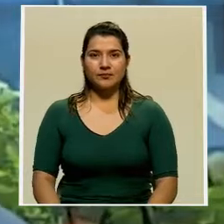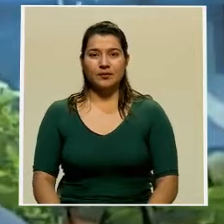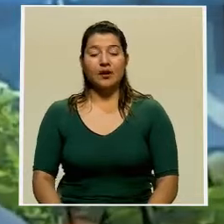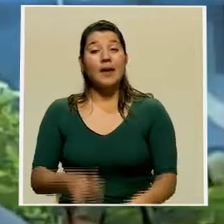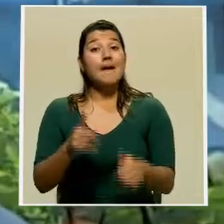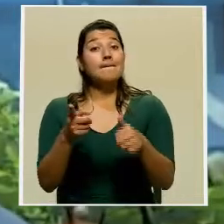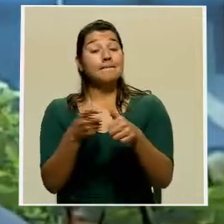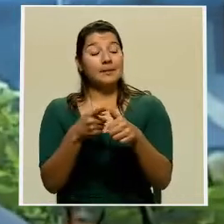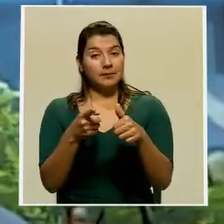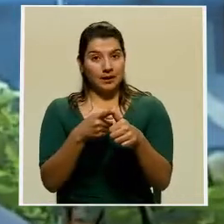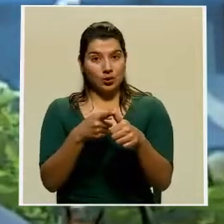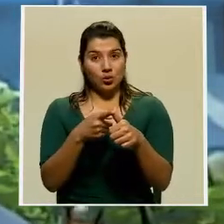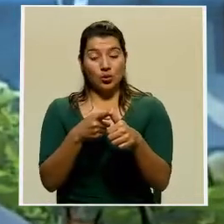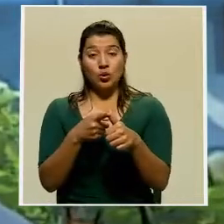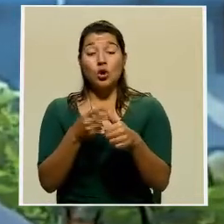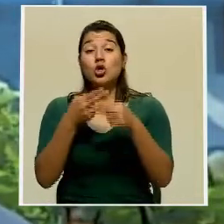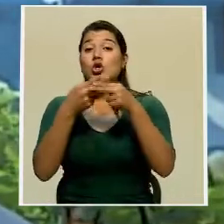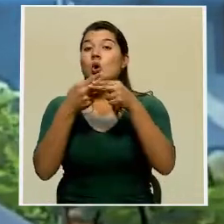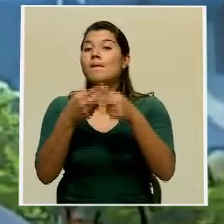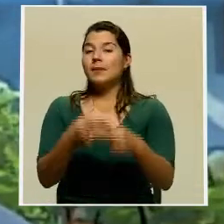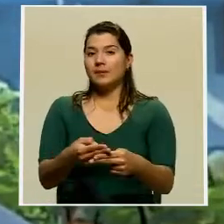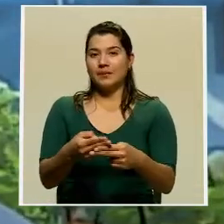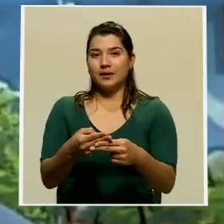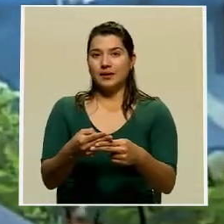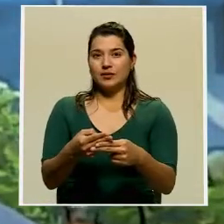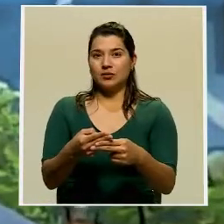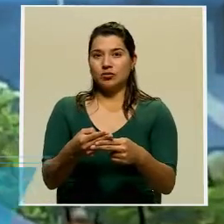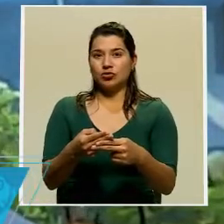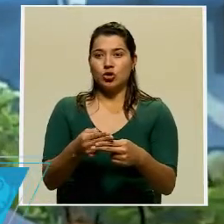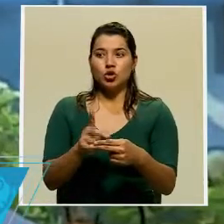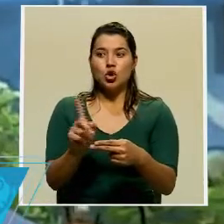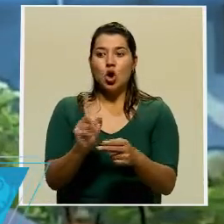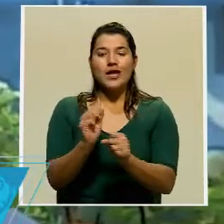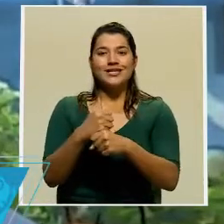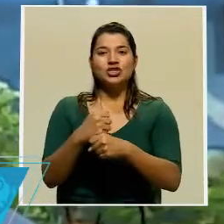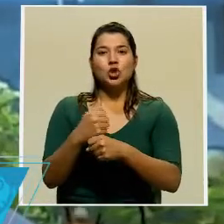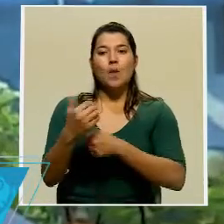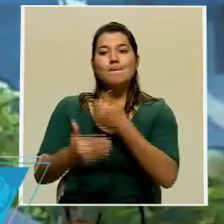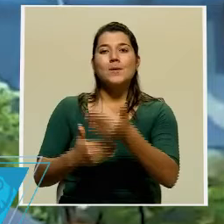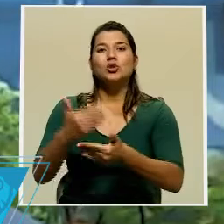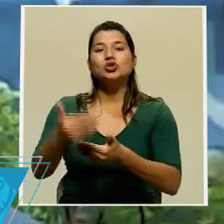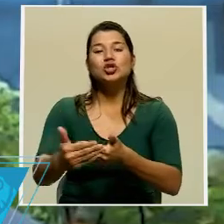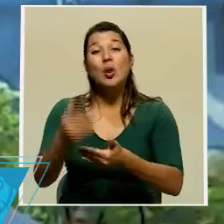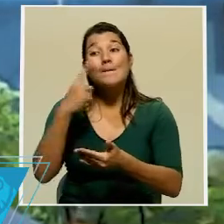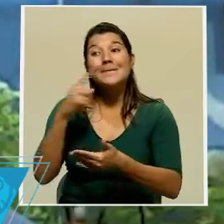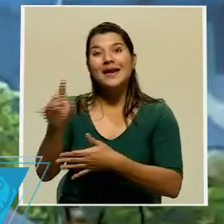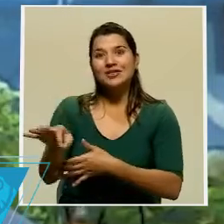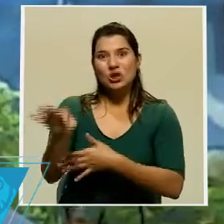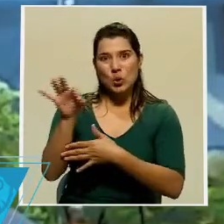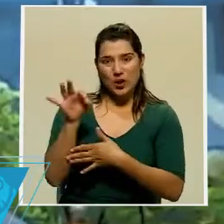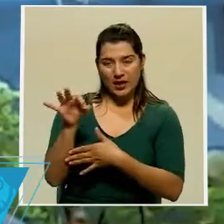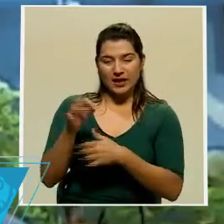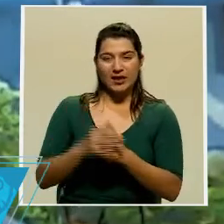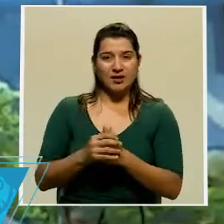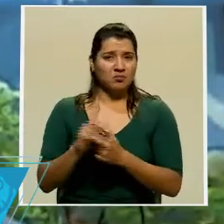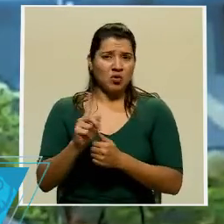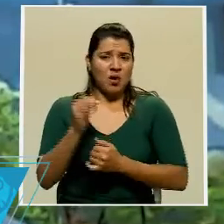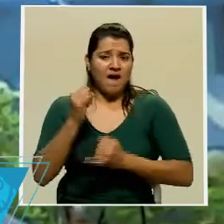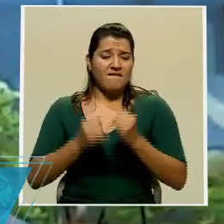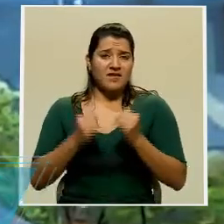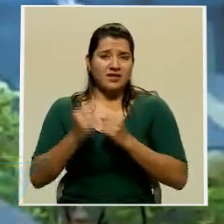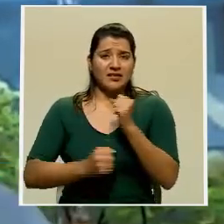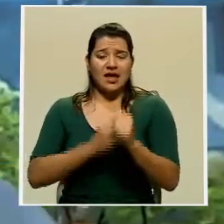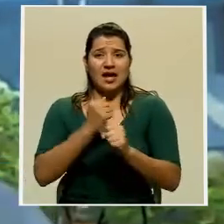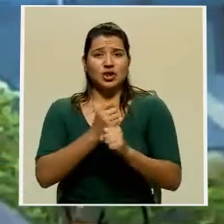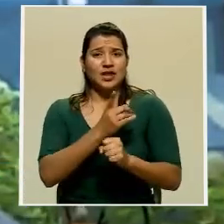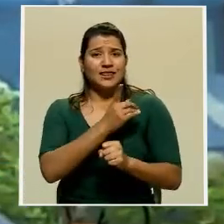lugar, los nombramientos no hubieron concursos, sino que simplemente a finales del año de la